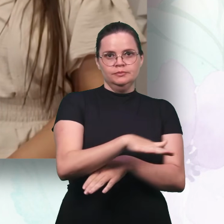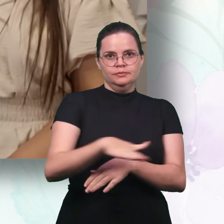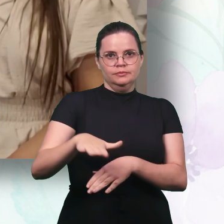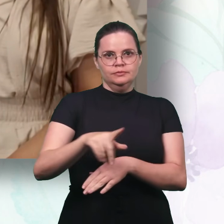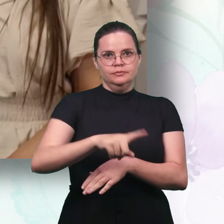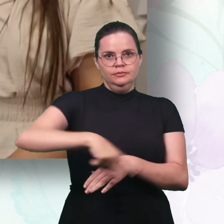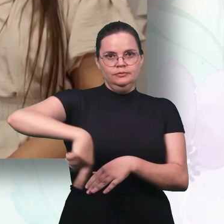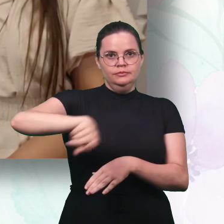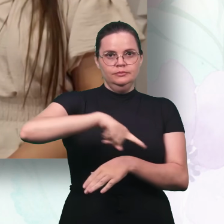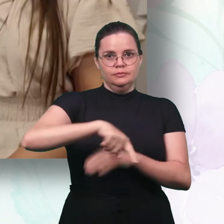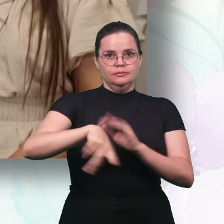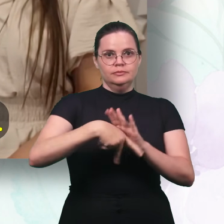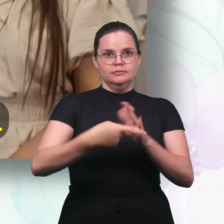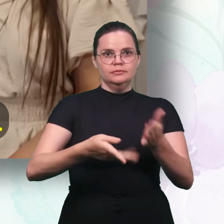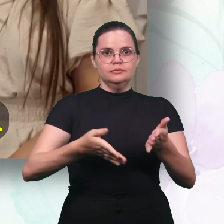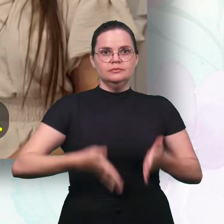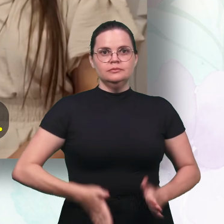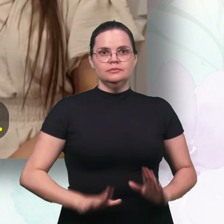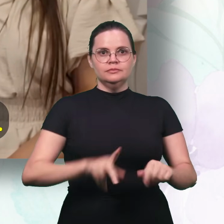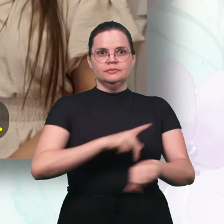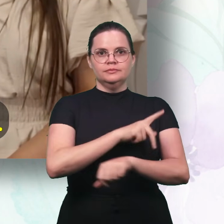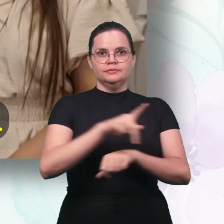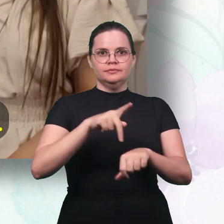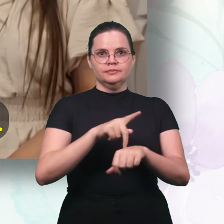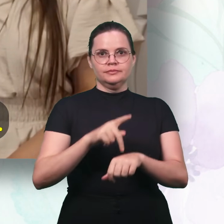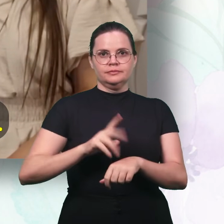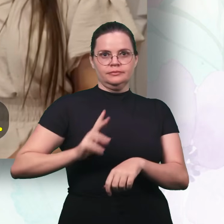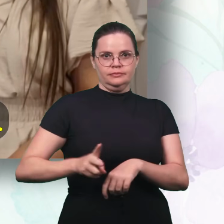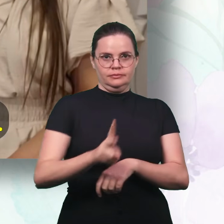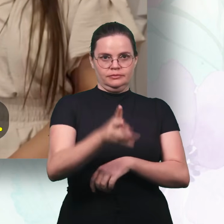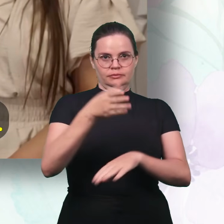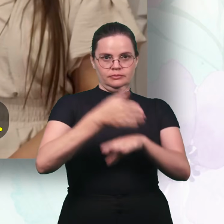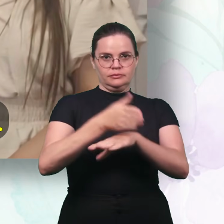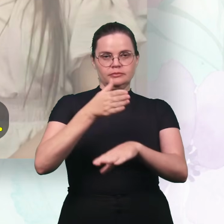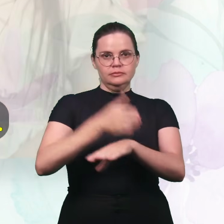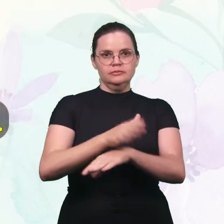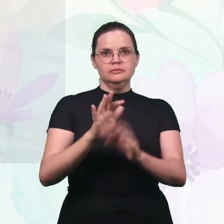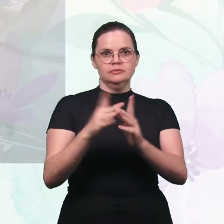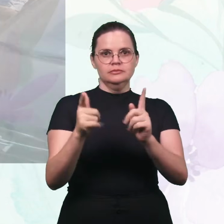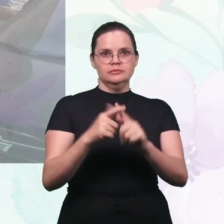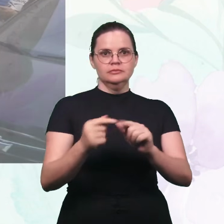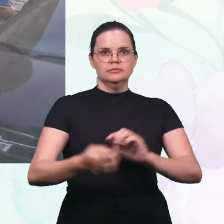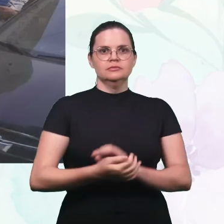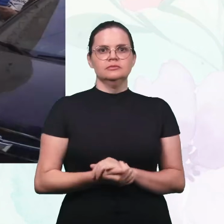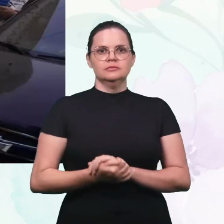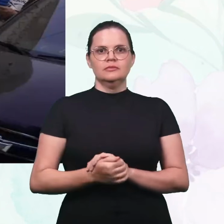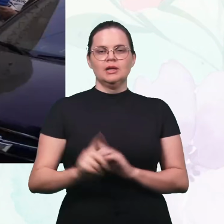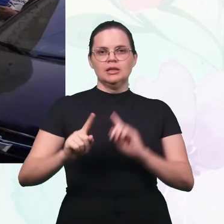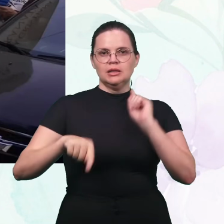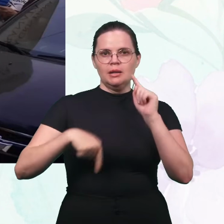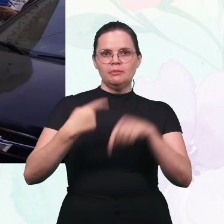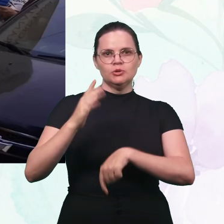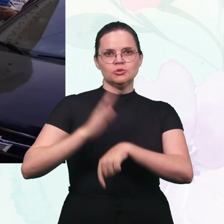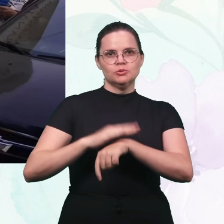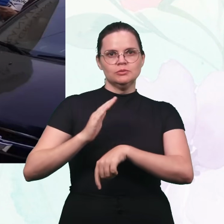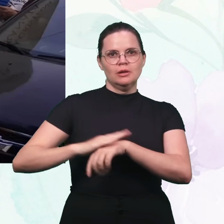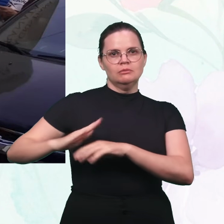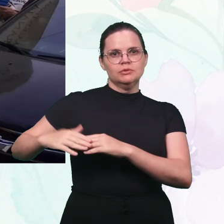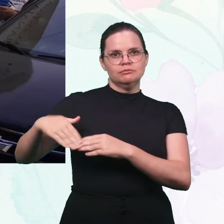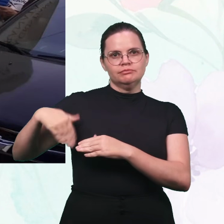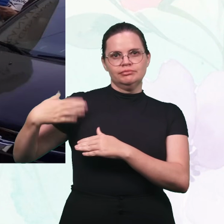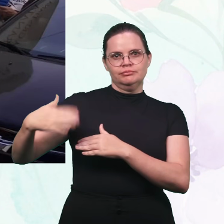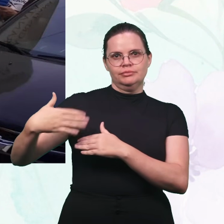los hijos de los padres que en aquel tiempo estaban frecuentando la obra. Y en el transcurso del